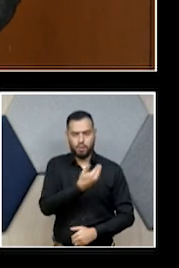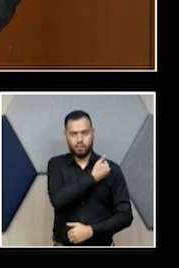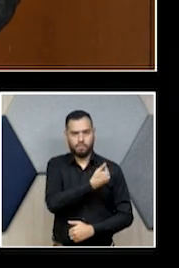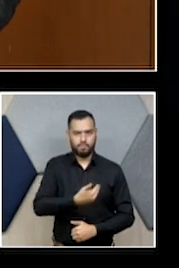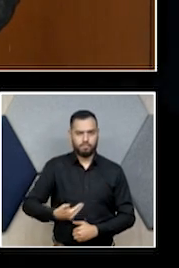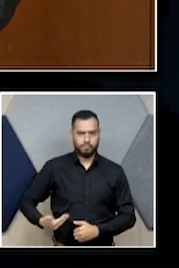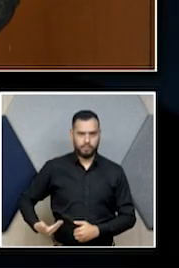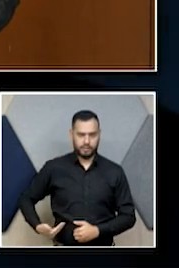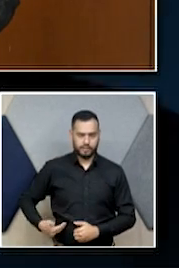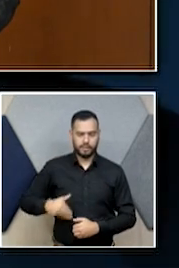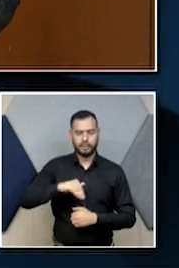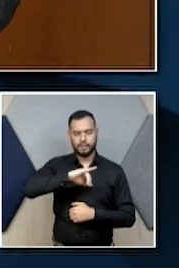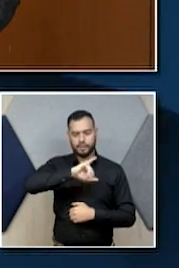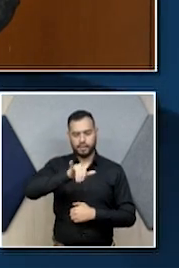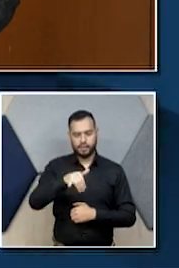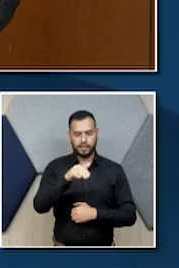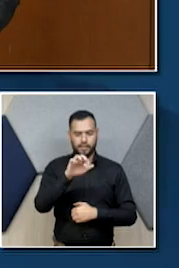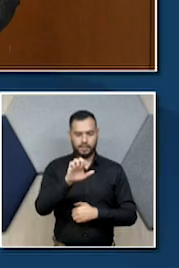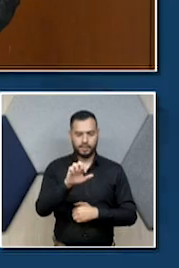la jurisdicción para el periodo